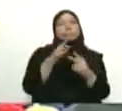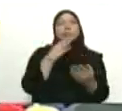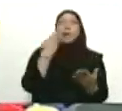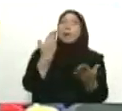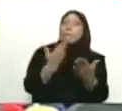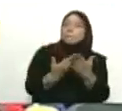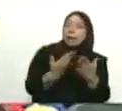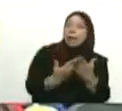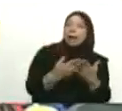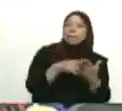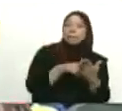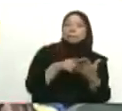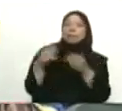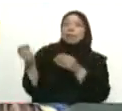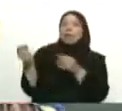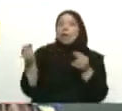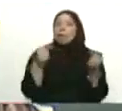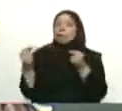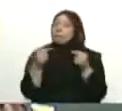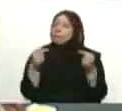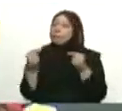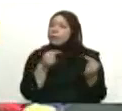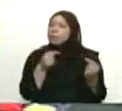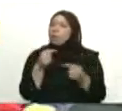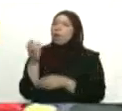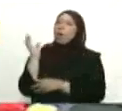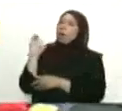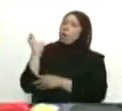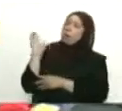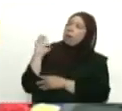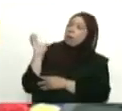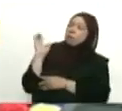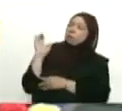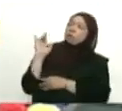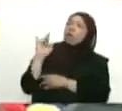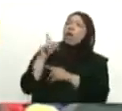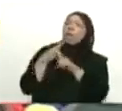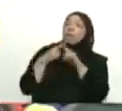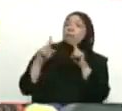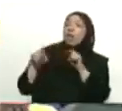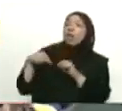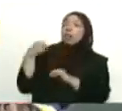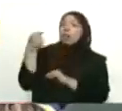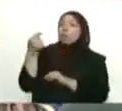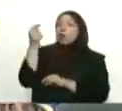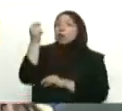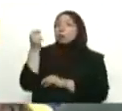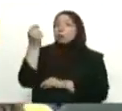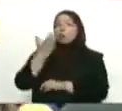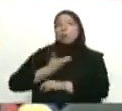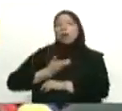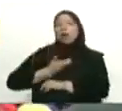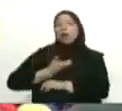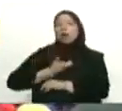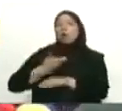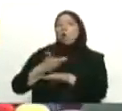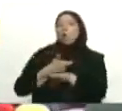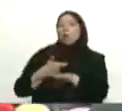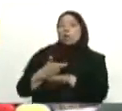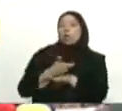declaramos etcétera etcétera y después cada quien se va a su función de diputado de alcaldesa de gobernador